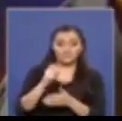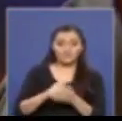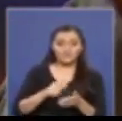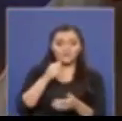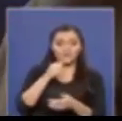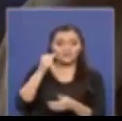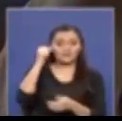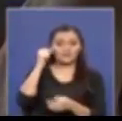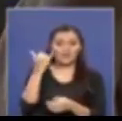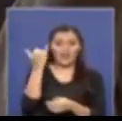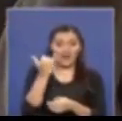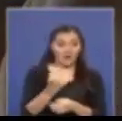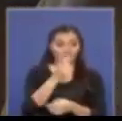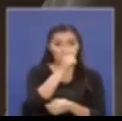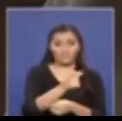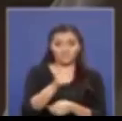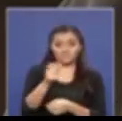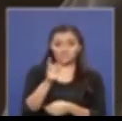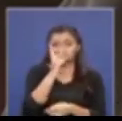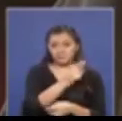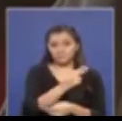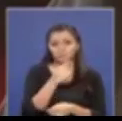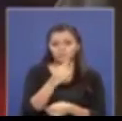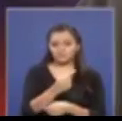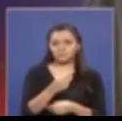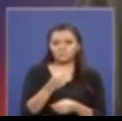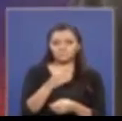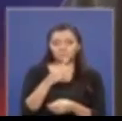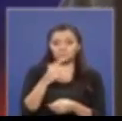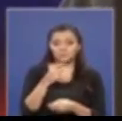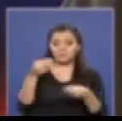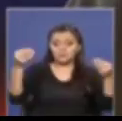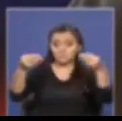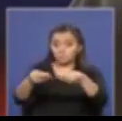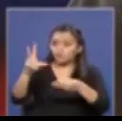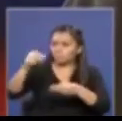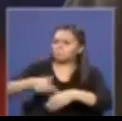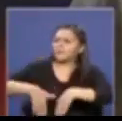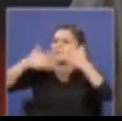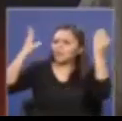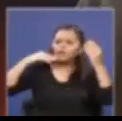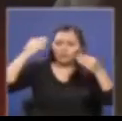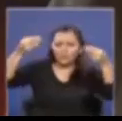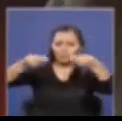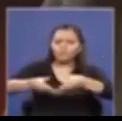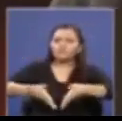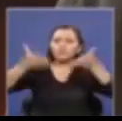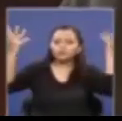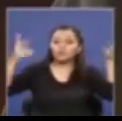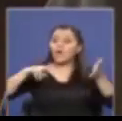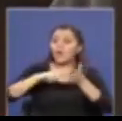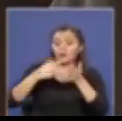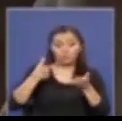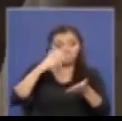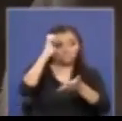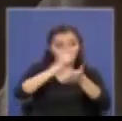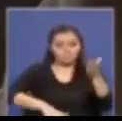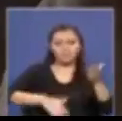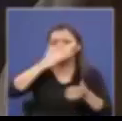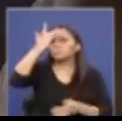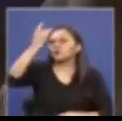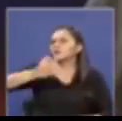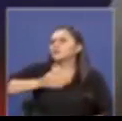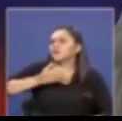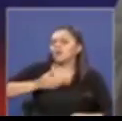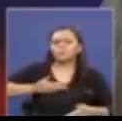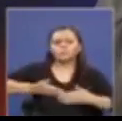esa misma gente verán que va a salir ahora rasgándose las vestiduras. Aquí palo porque boga, palo porque no boga, ¿no? Te van a salir reclamando ahora, ¿por qué nos quitamos subsidios?